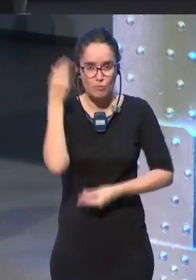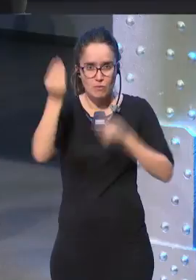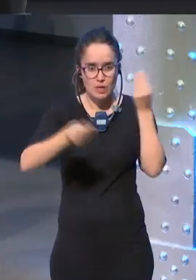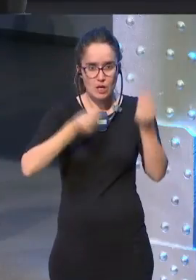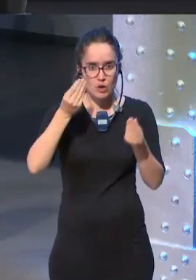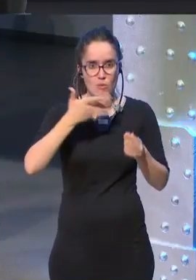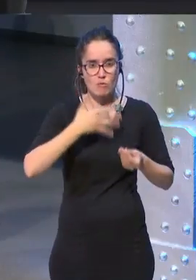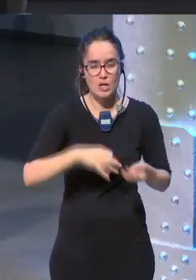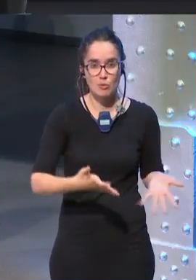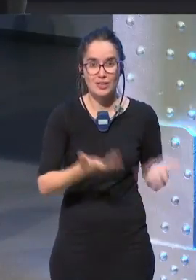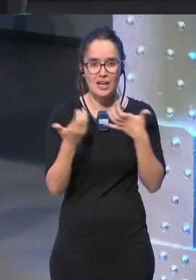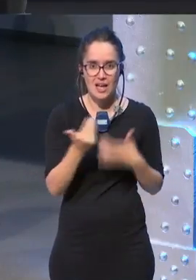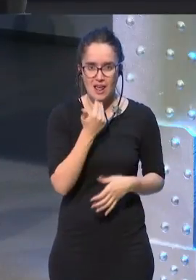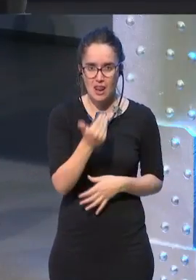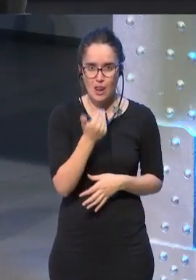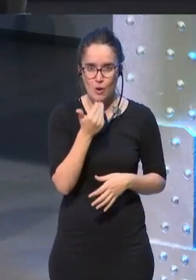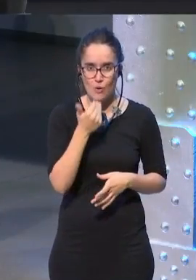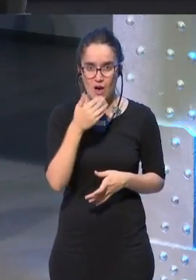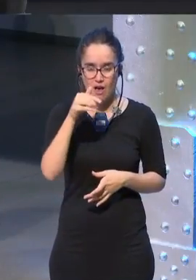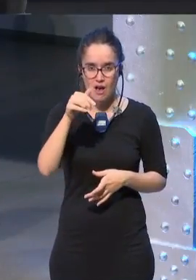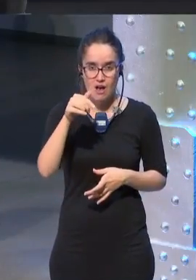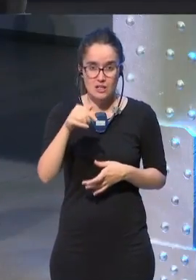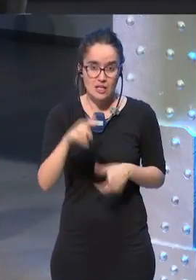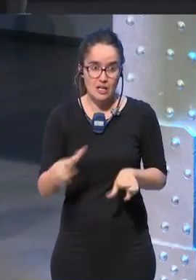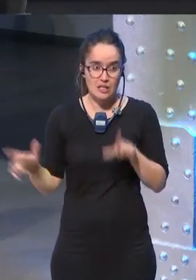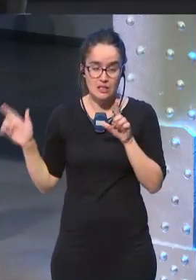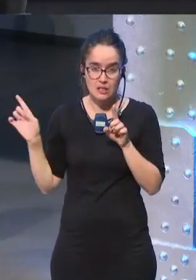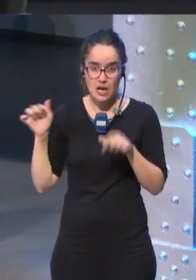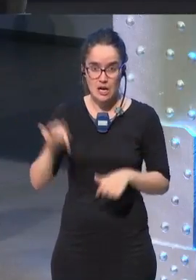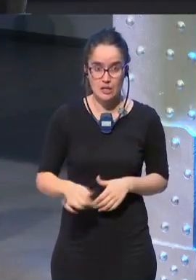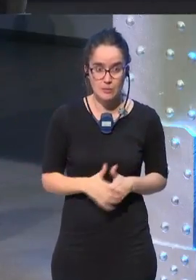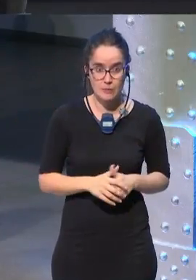que podríamos ganar algo aquí.